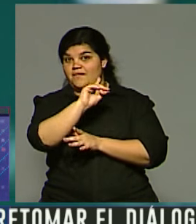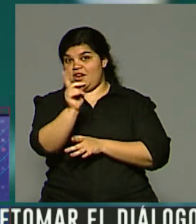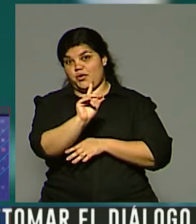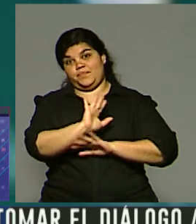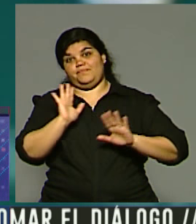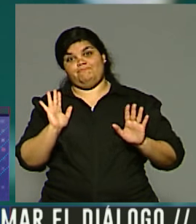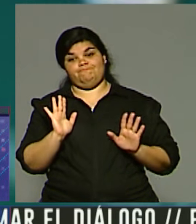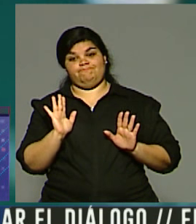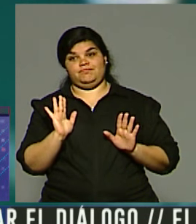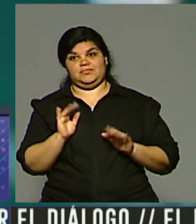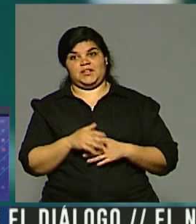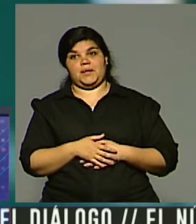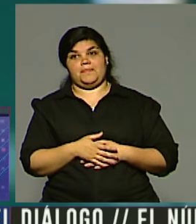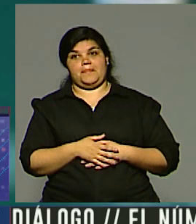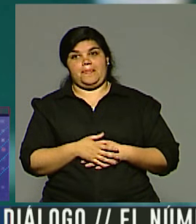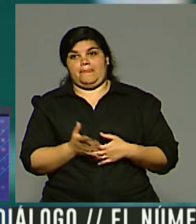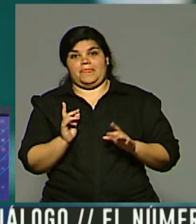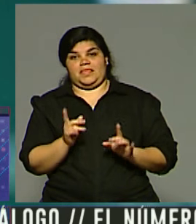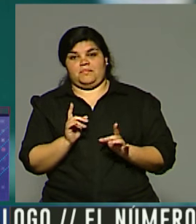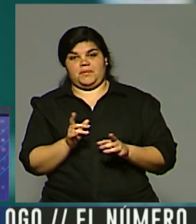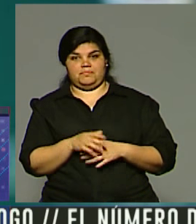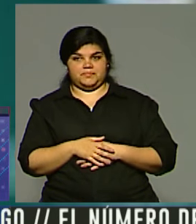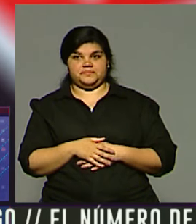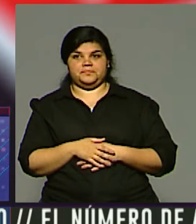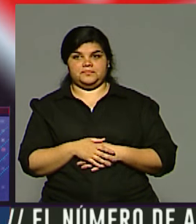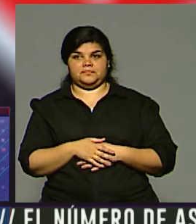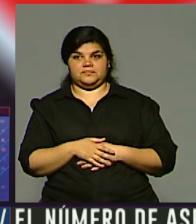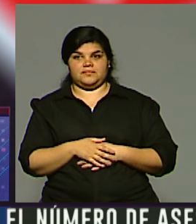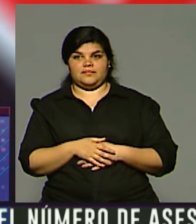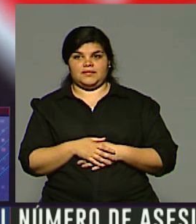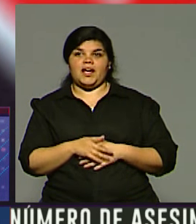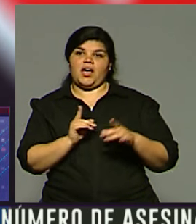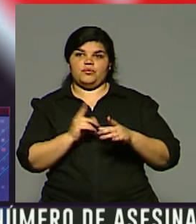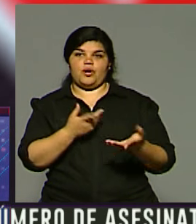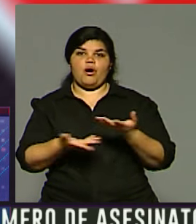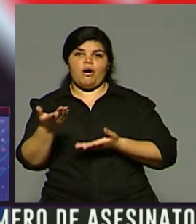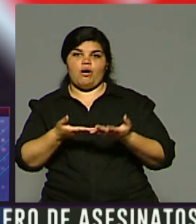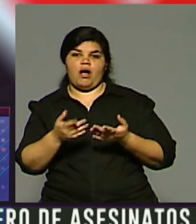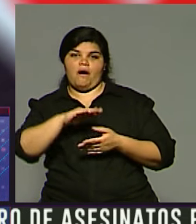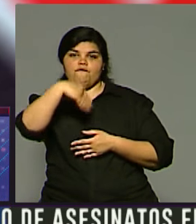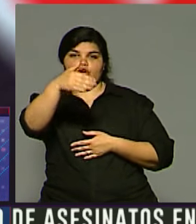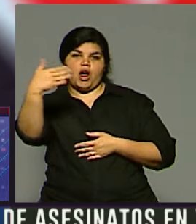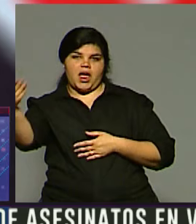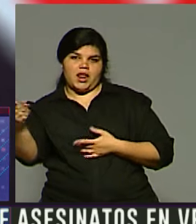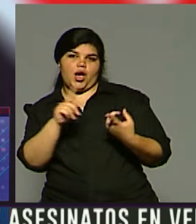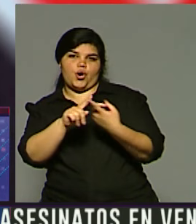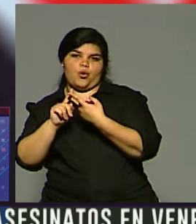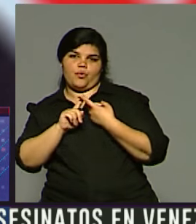Yo no los creo, así que no. Pero, claro. Por ejemplo, yo tengo con un par de colaboradores que tengo afuera cuando hacemos